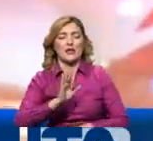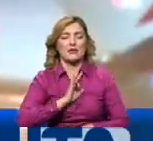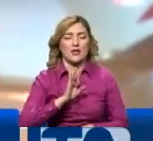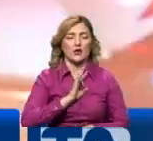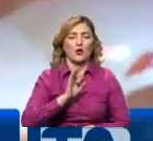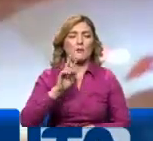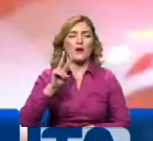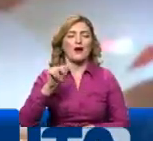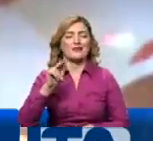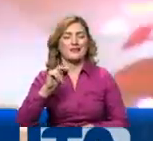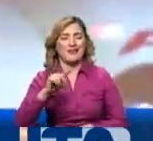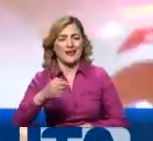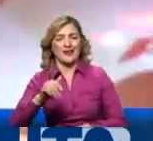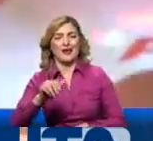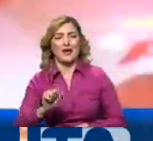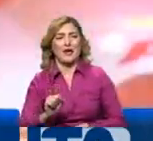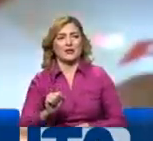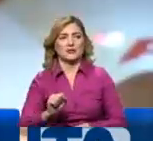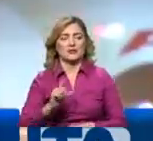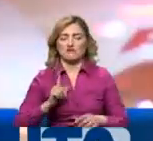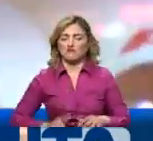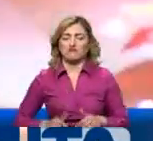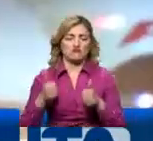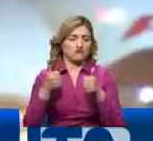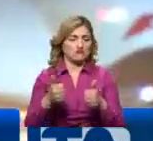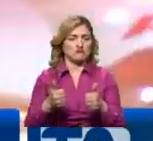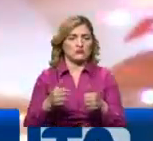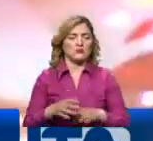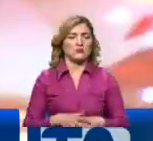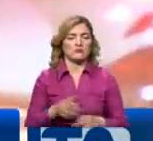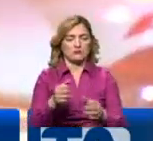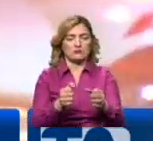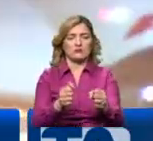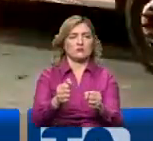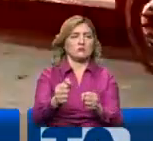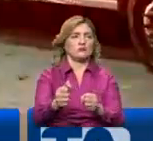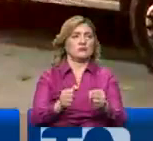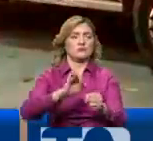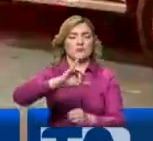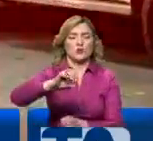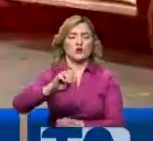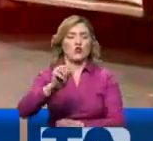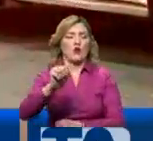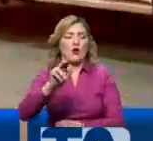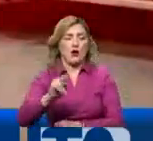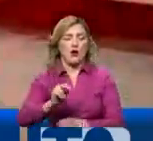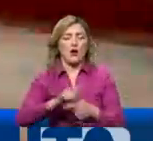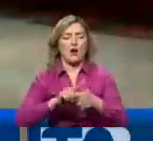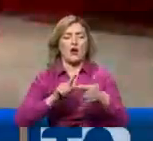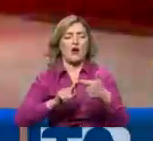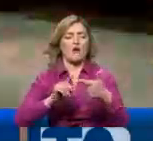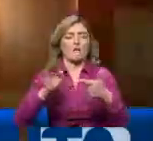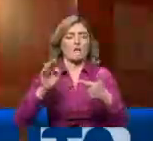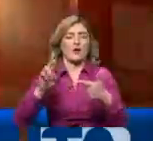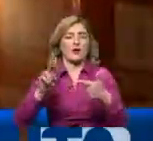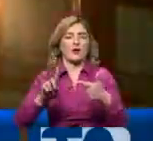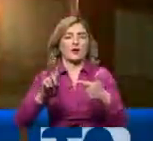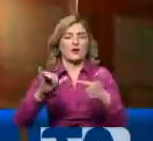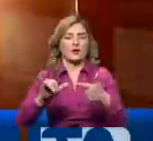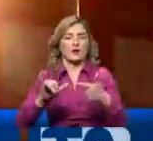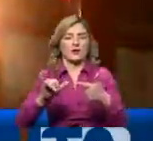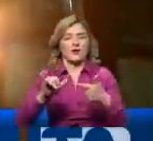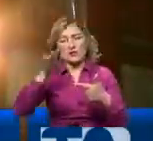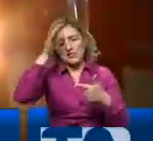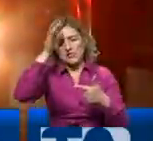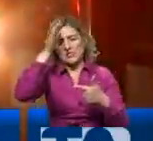Francis Vanegas, los que fueron ya dados de alta, mientras que el capitán Joan Millán y el técnico Freddy Herbas aún se encuentran en